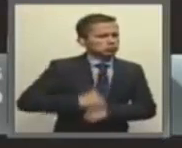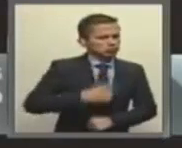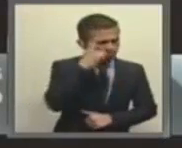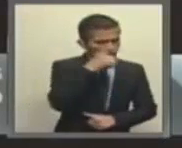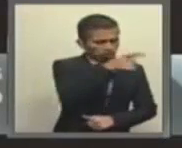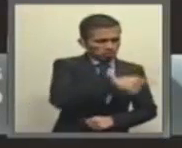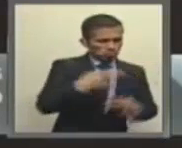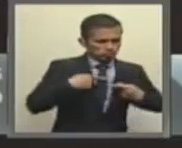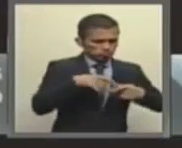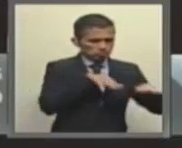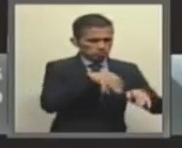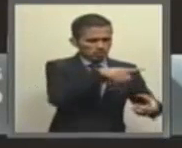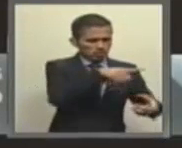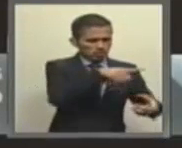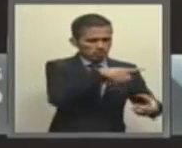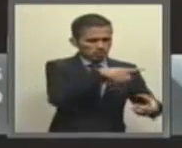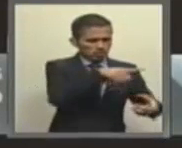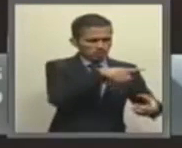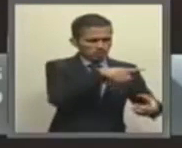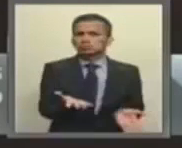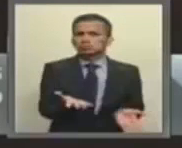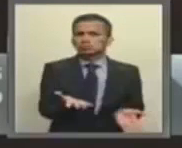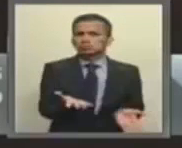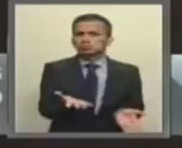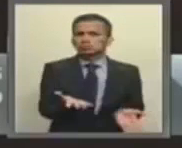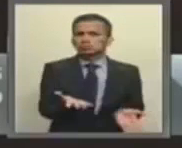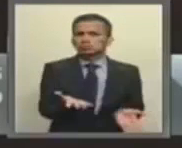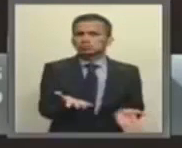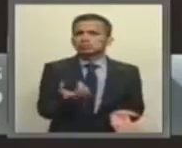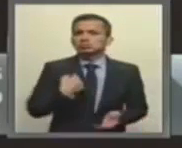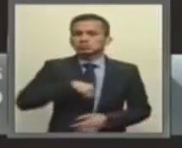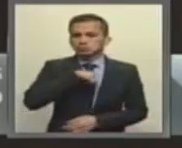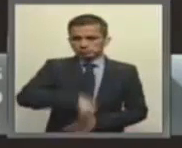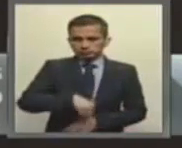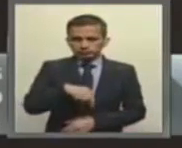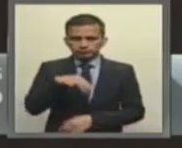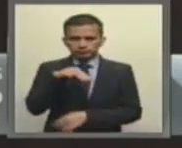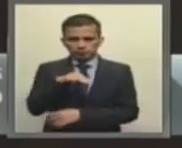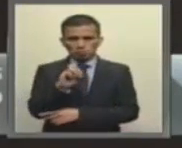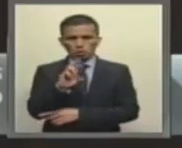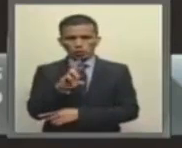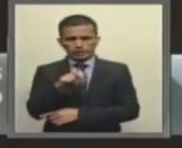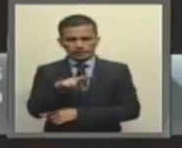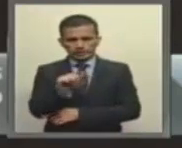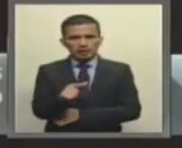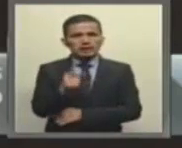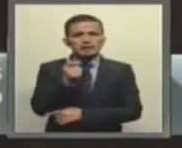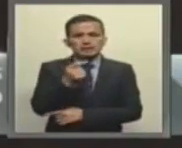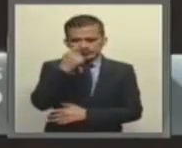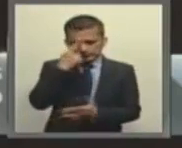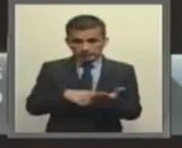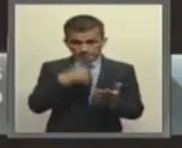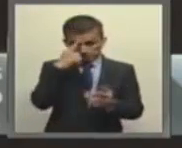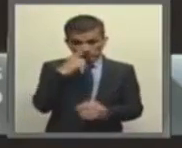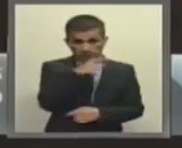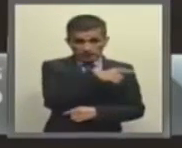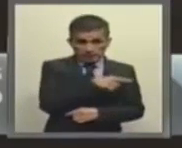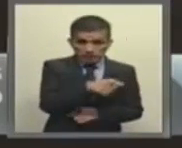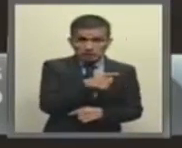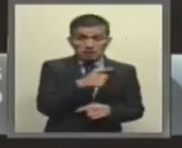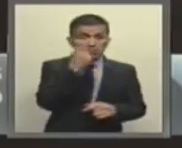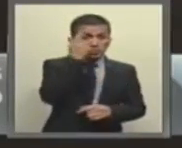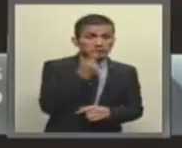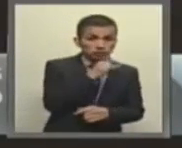los trabajadores? En Morena, pensamos que para que el Pensioniste pueda ser más eficiente y